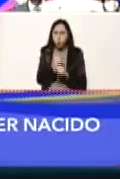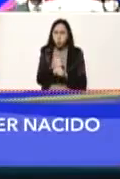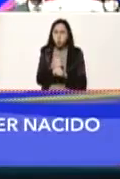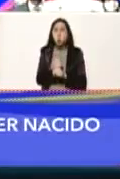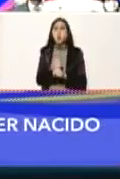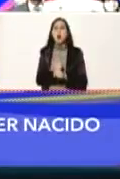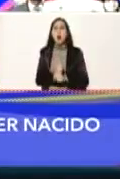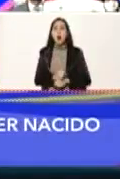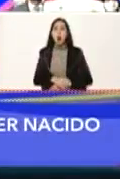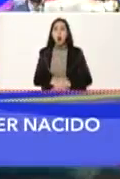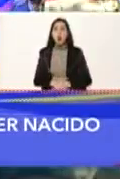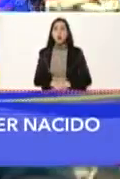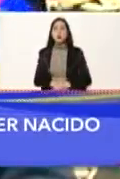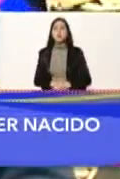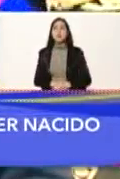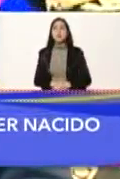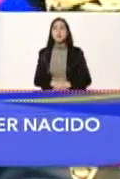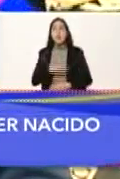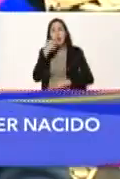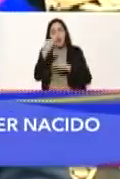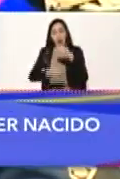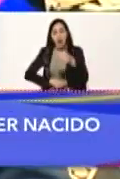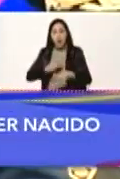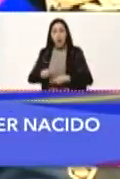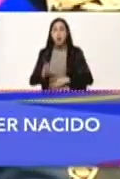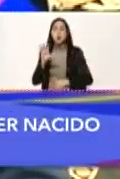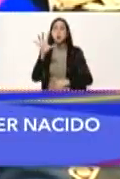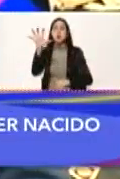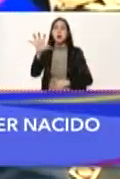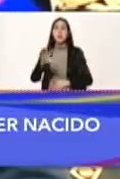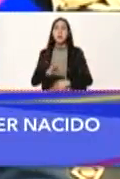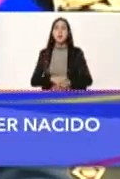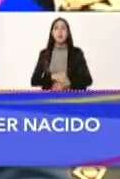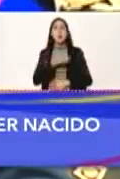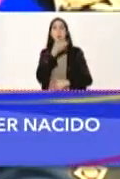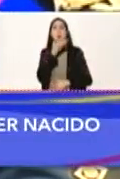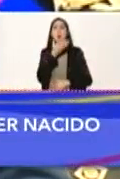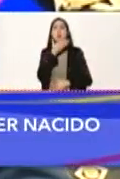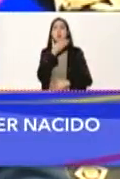formación, hagan de nuestra patria una patria bella,